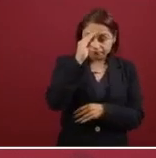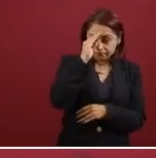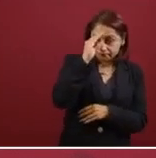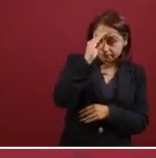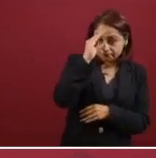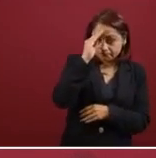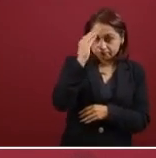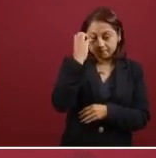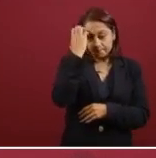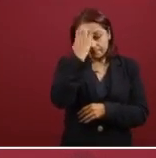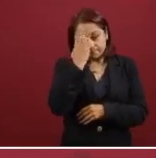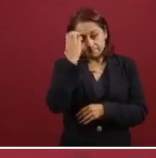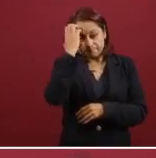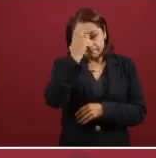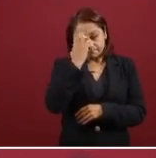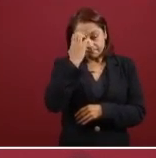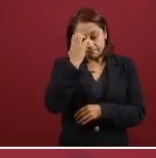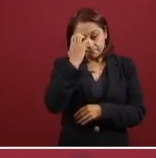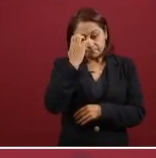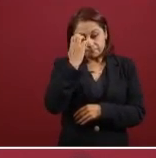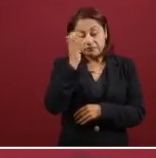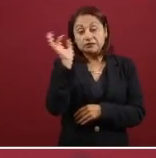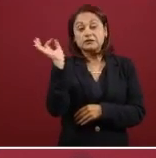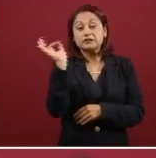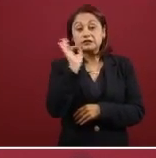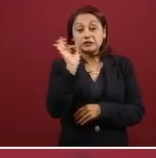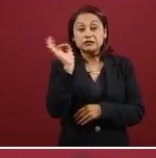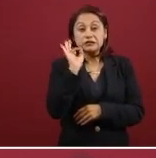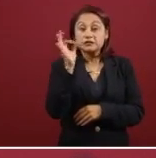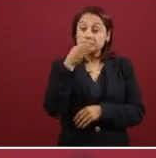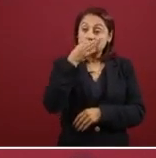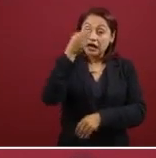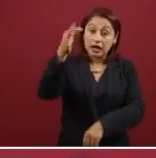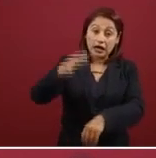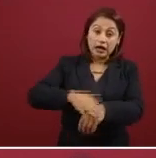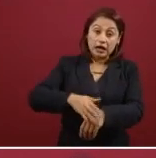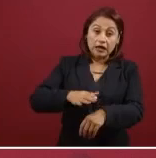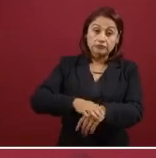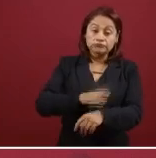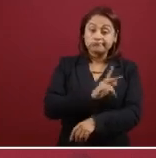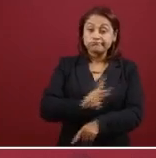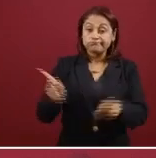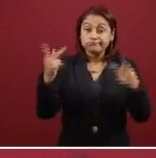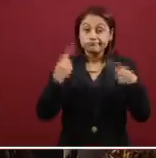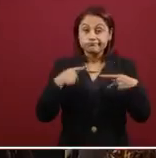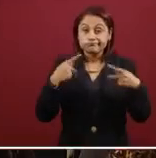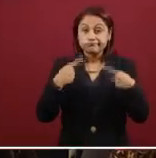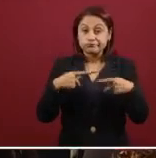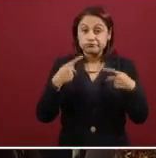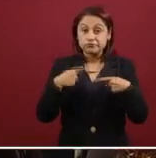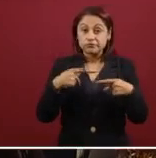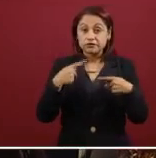hacer un llamamiento a los ciudadanos. Si no